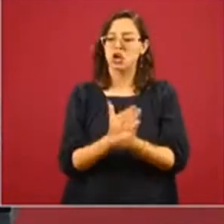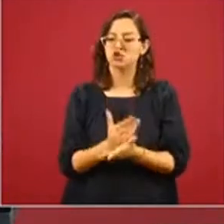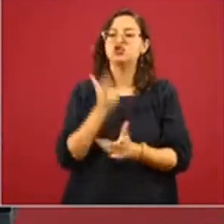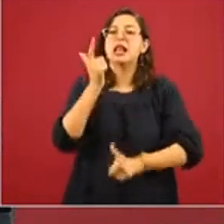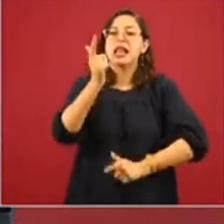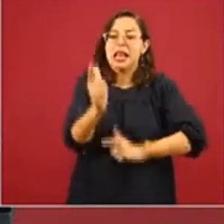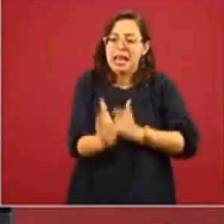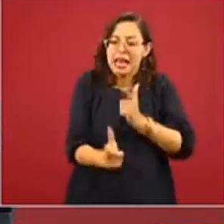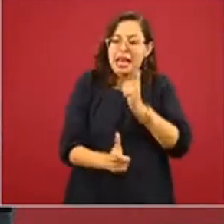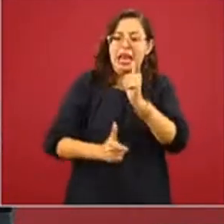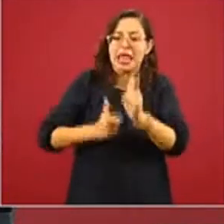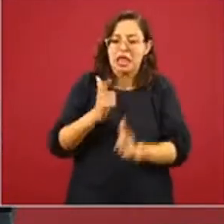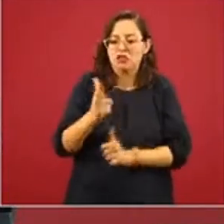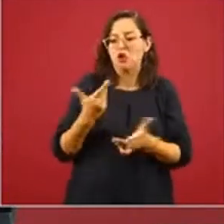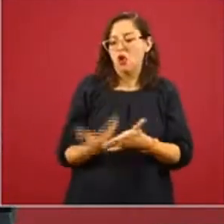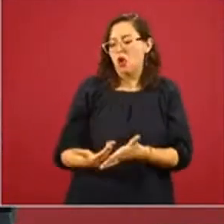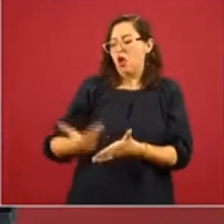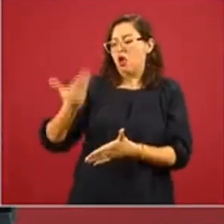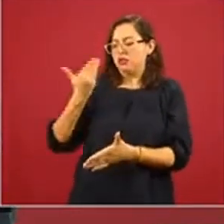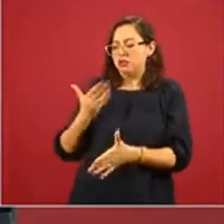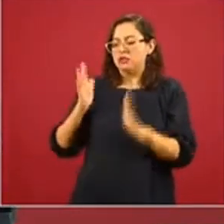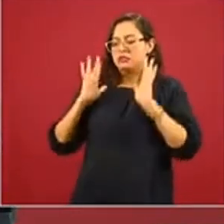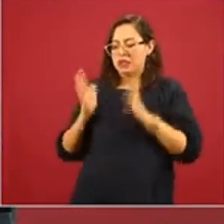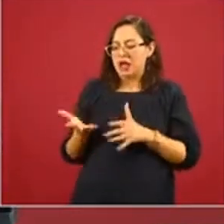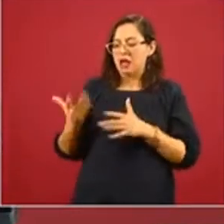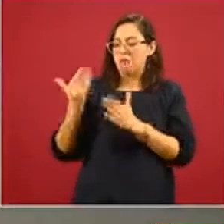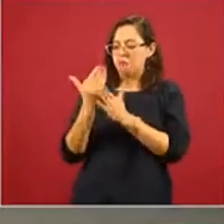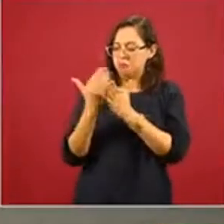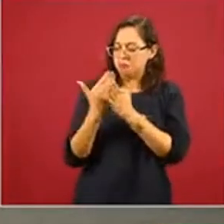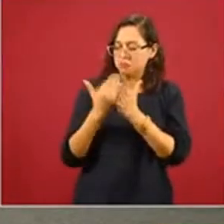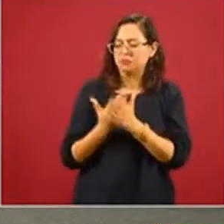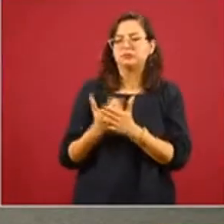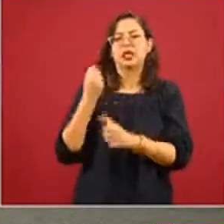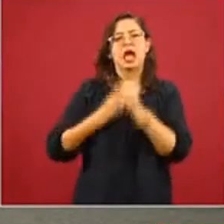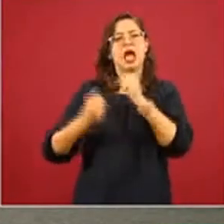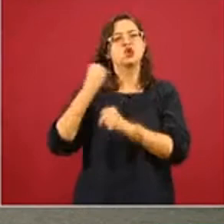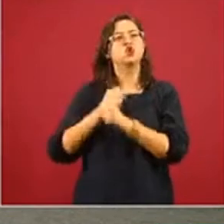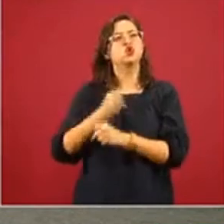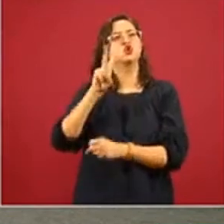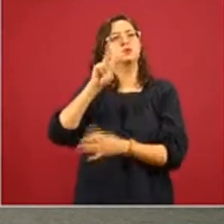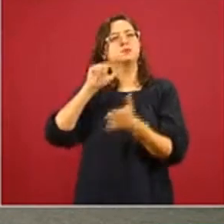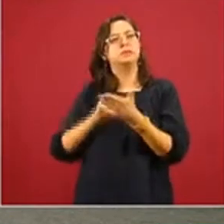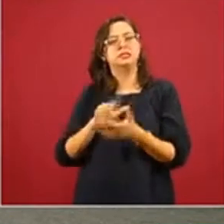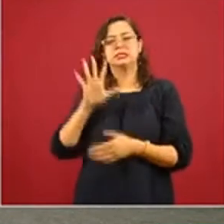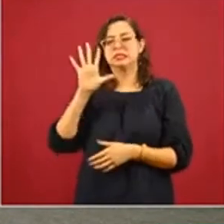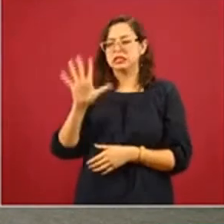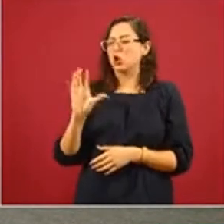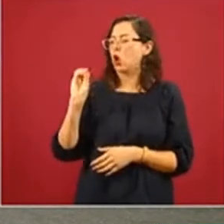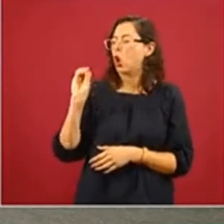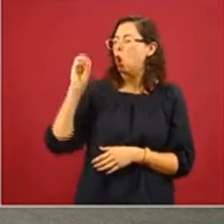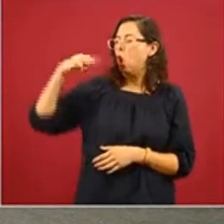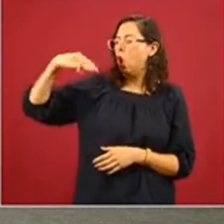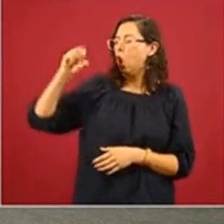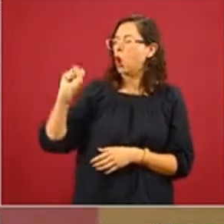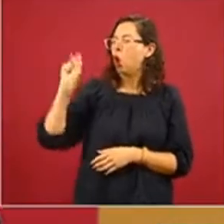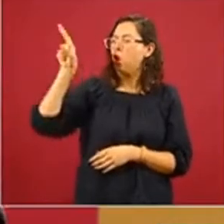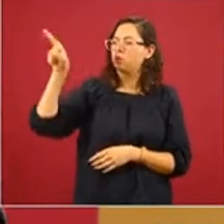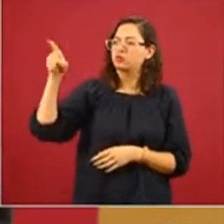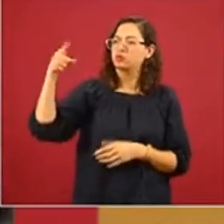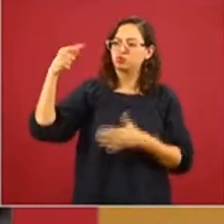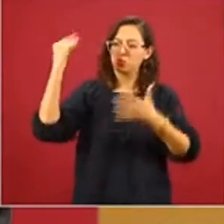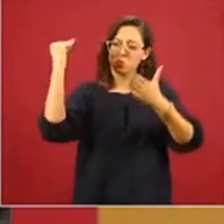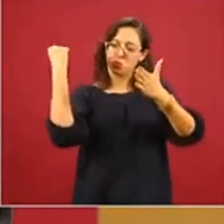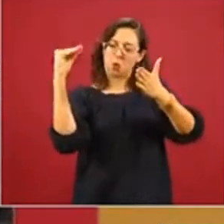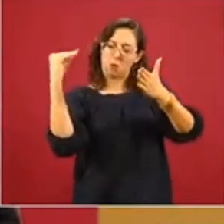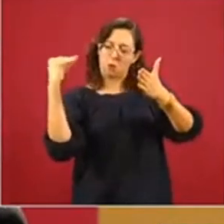que han sido planteadas desde hace muchos años, concretamente desde 2005, la Organización Mundial de la Salud